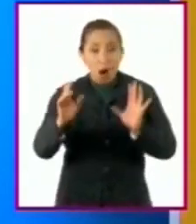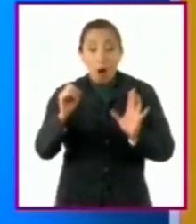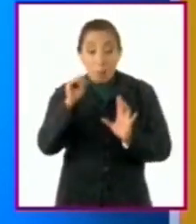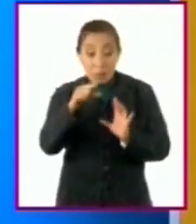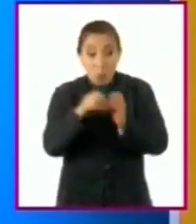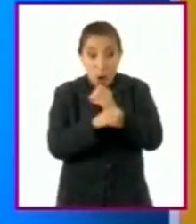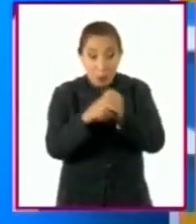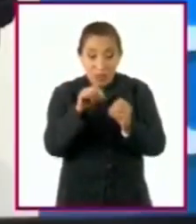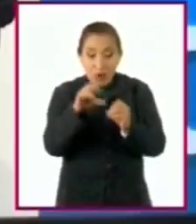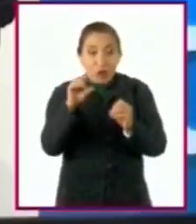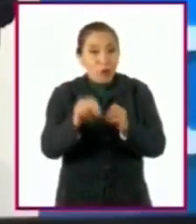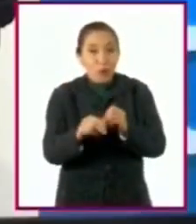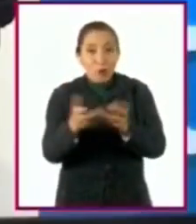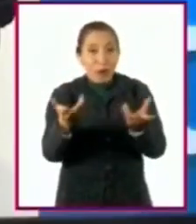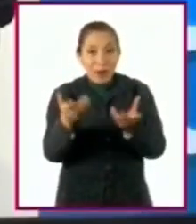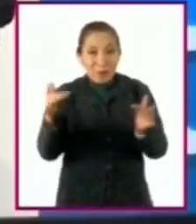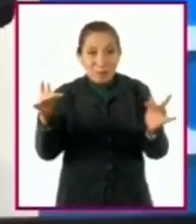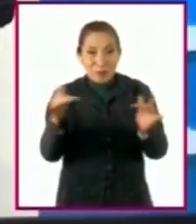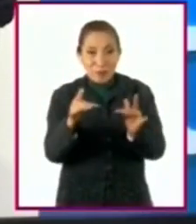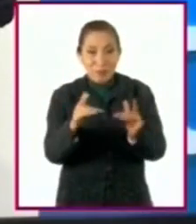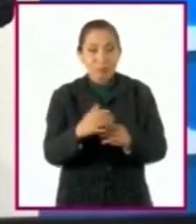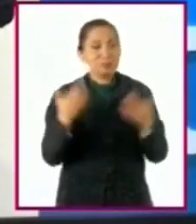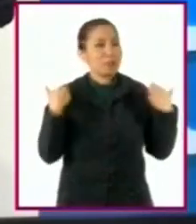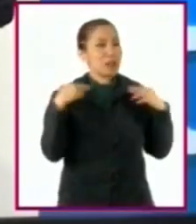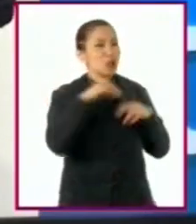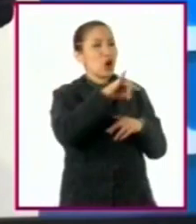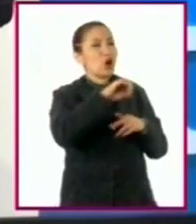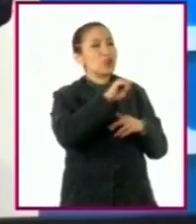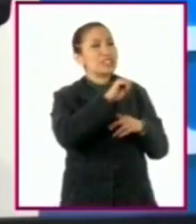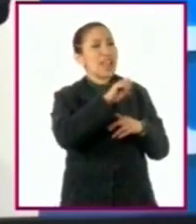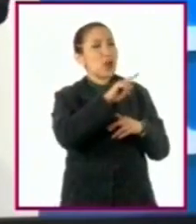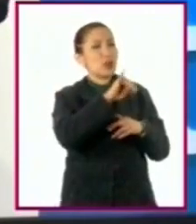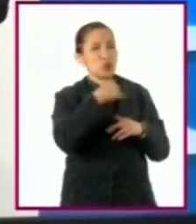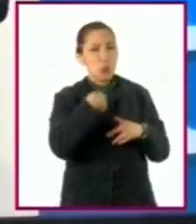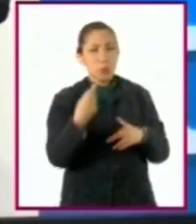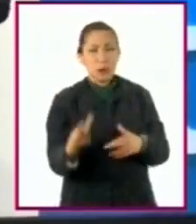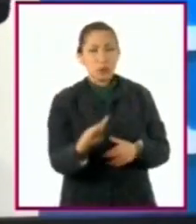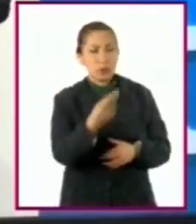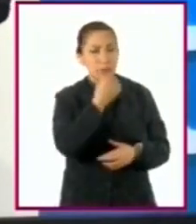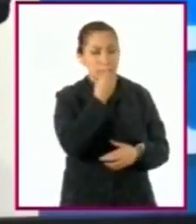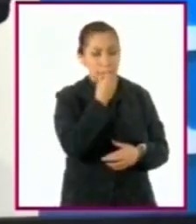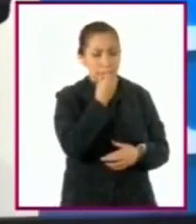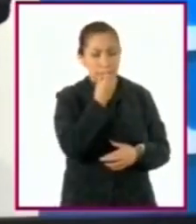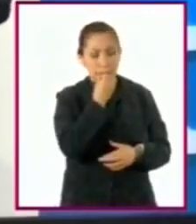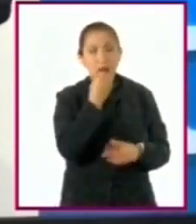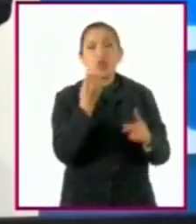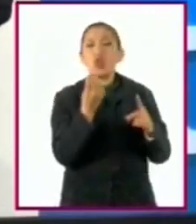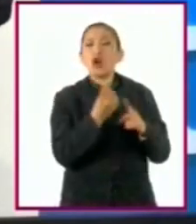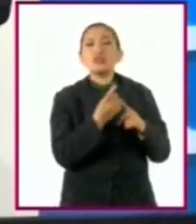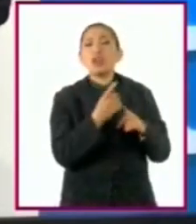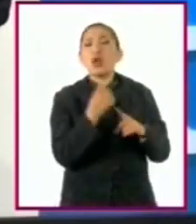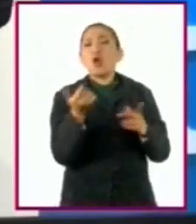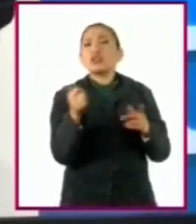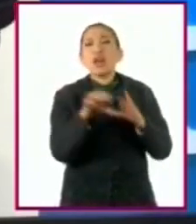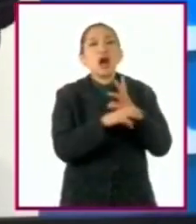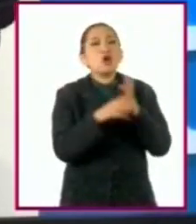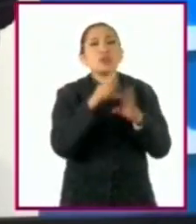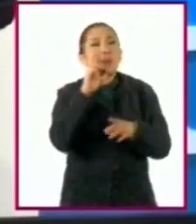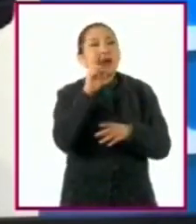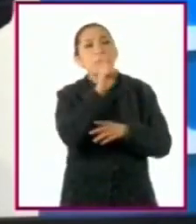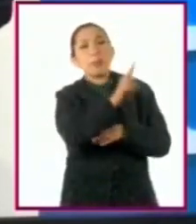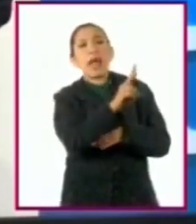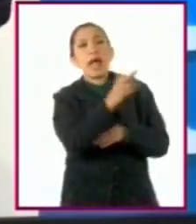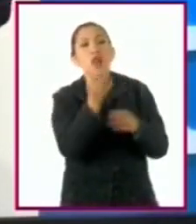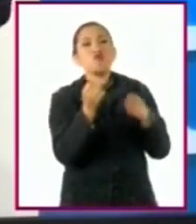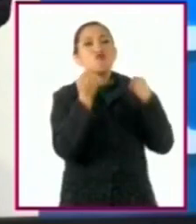mismo objeto. Maestro José Luis, tengo una pregunta. ¿En dónde más se pueden observar